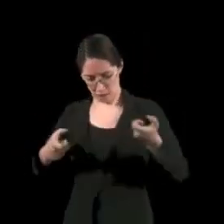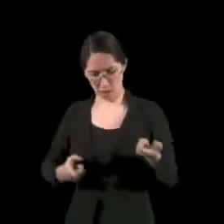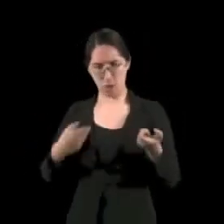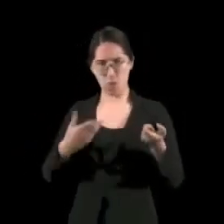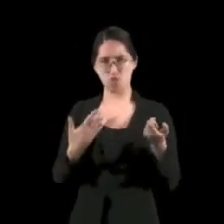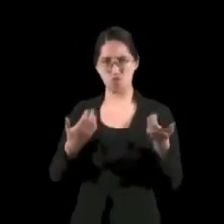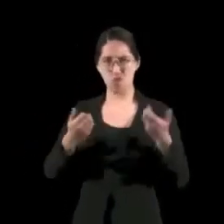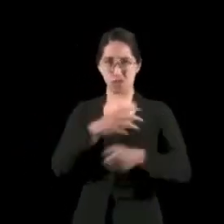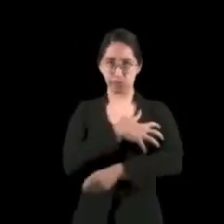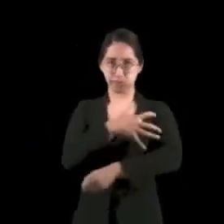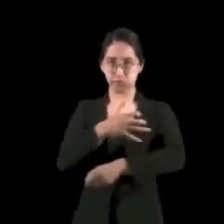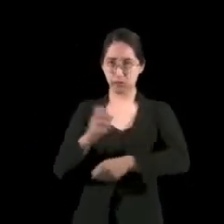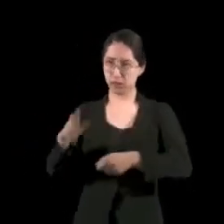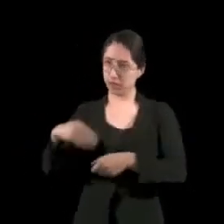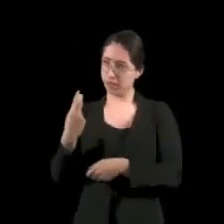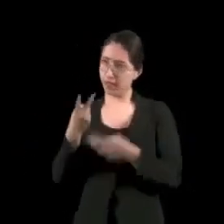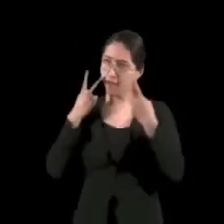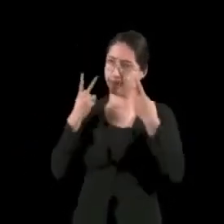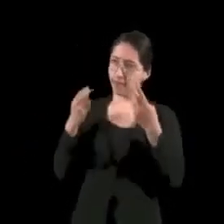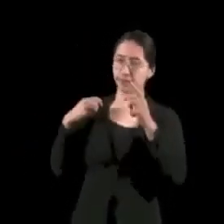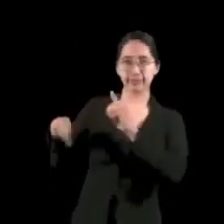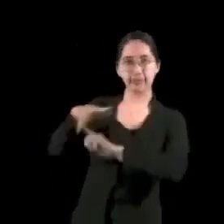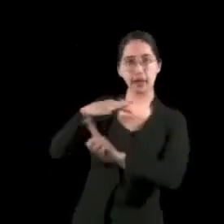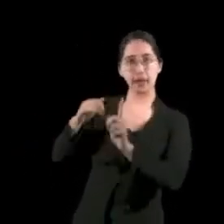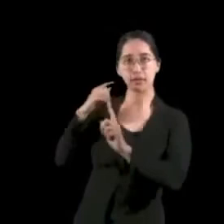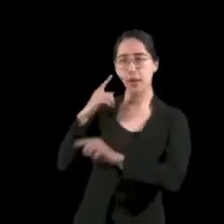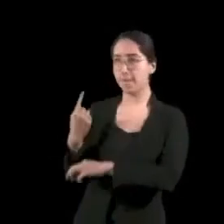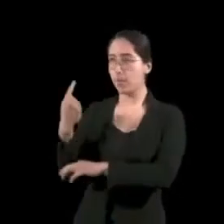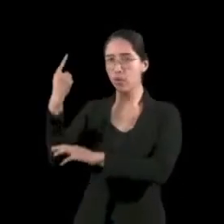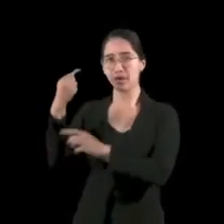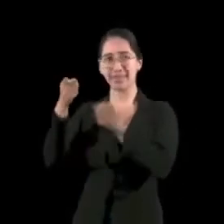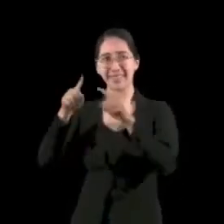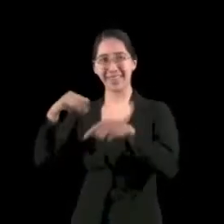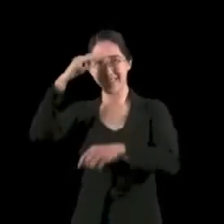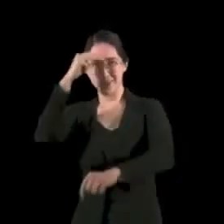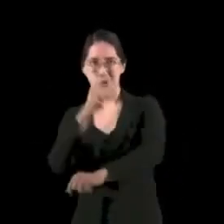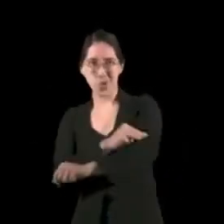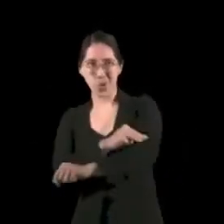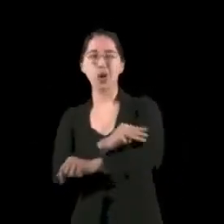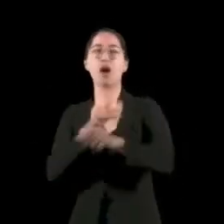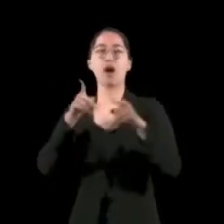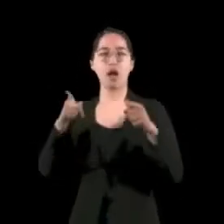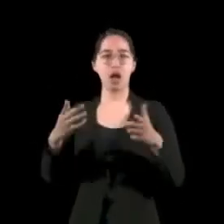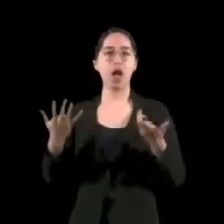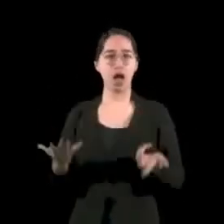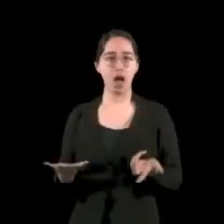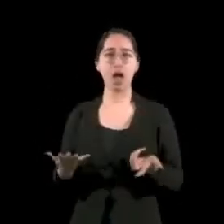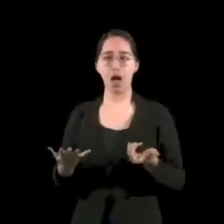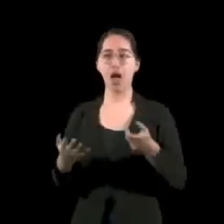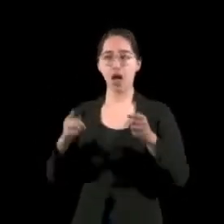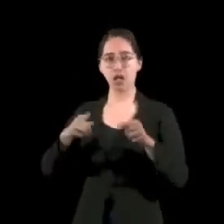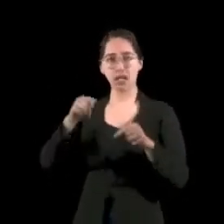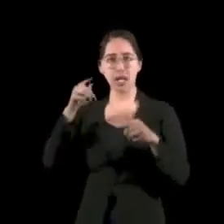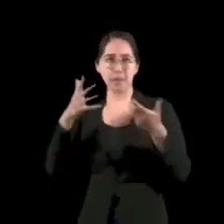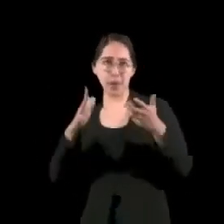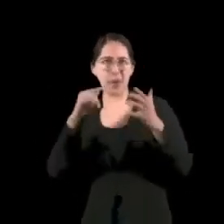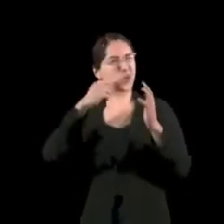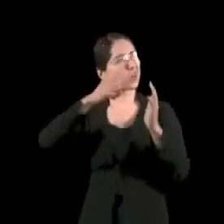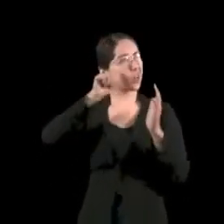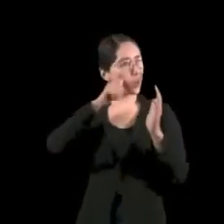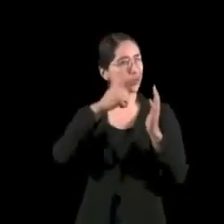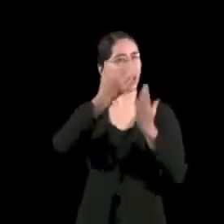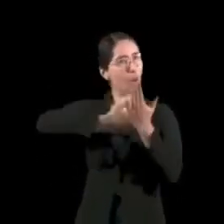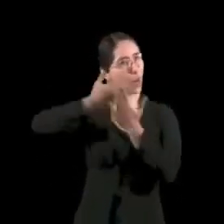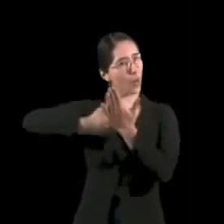vista militar y político, y que implica, pues claro, los recursos. Incluso ahí está, en esos documentos que